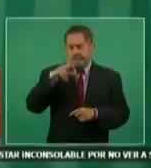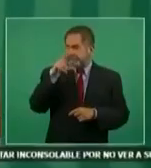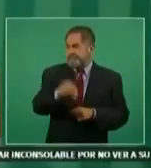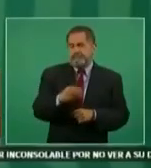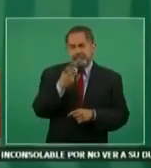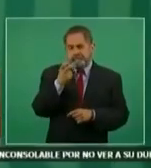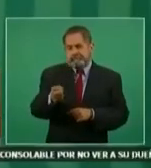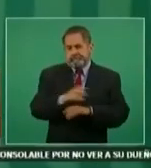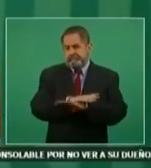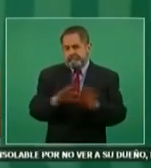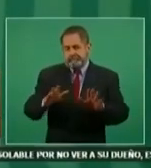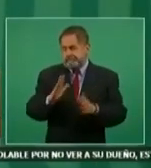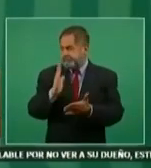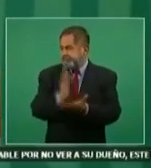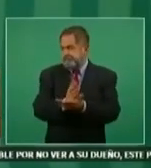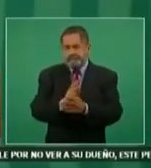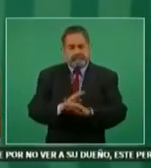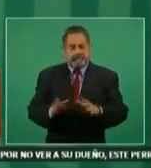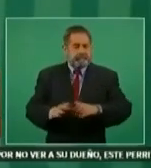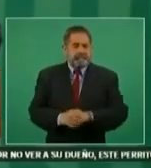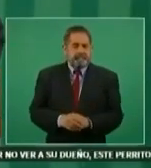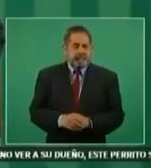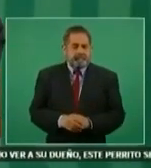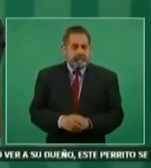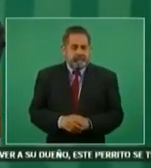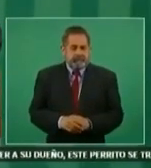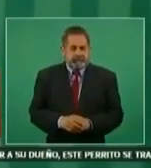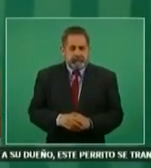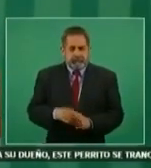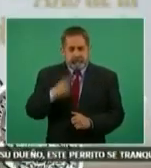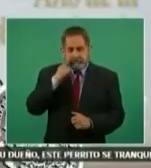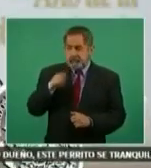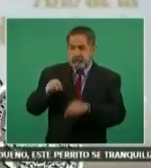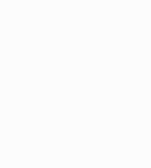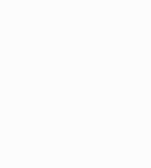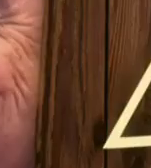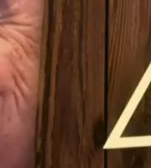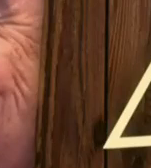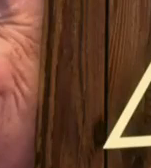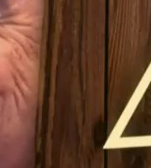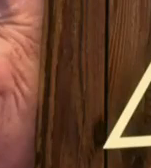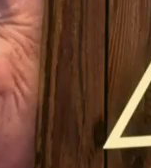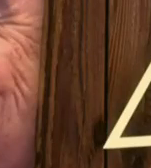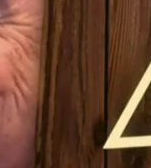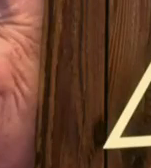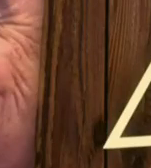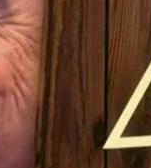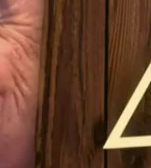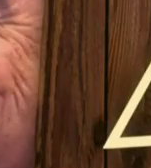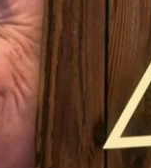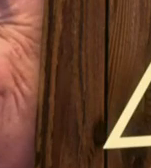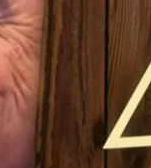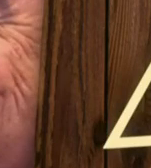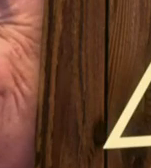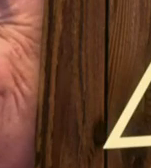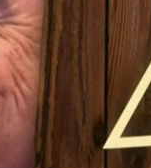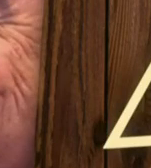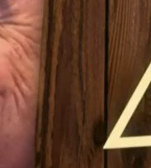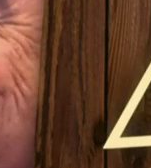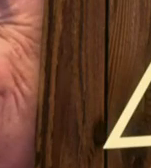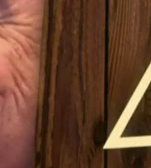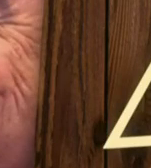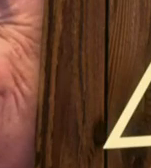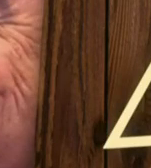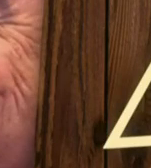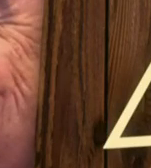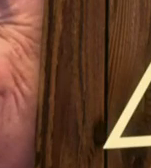mujeres, exhibiendo los casos. ¿De acuerdo? ¿Y Salgado Macedonio, apa? El presidente aseguró que en este tipo de